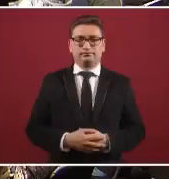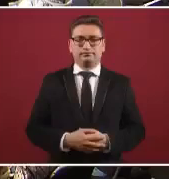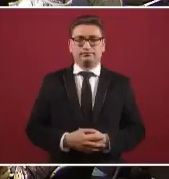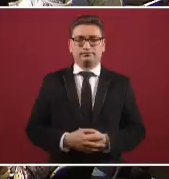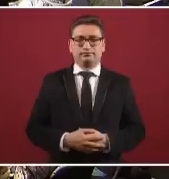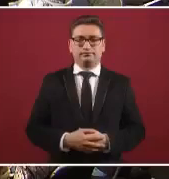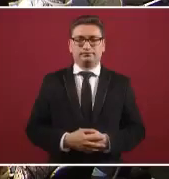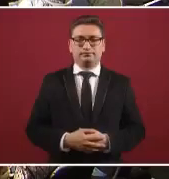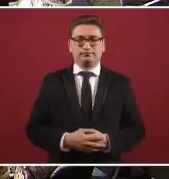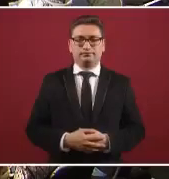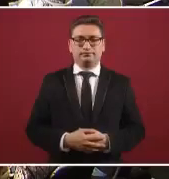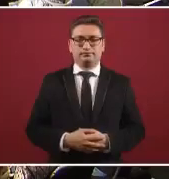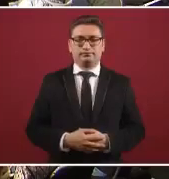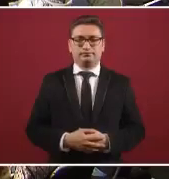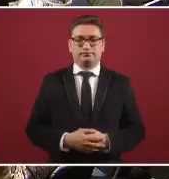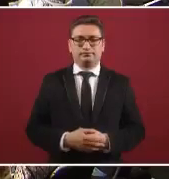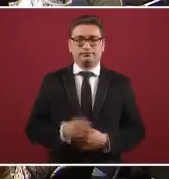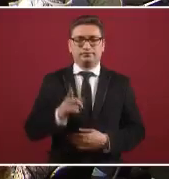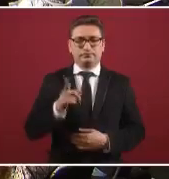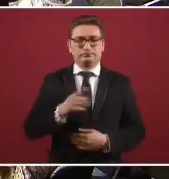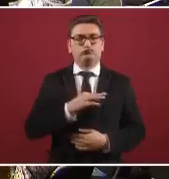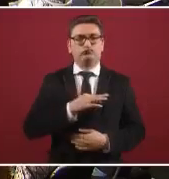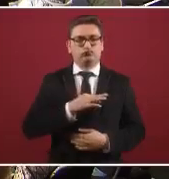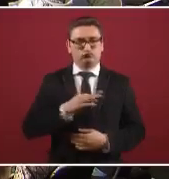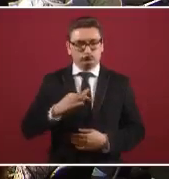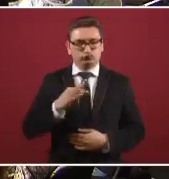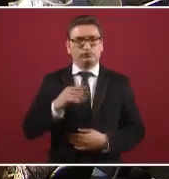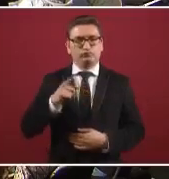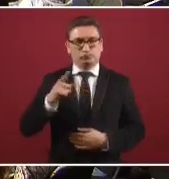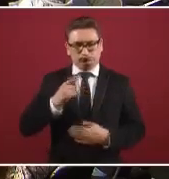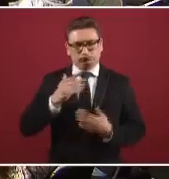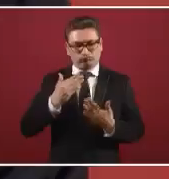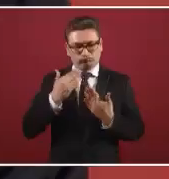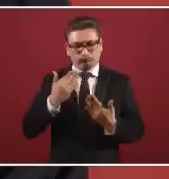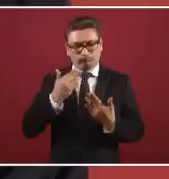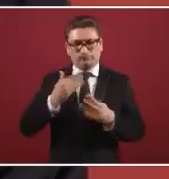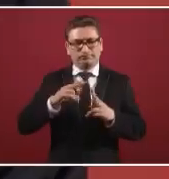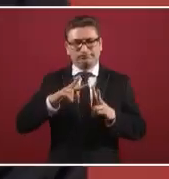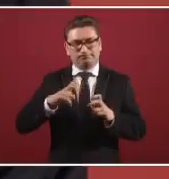puede hacer una especialidad